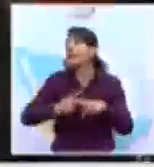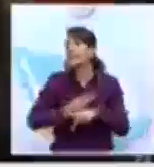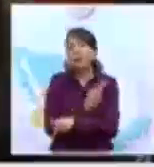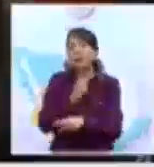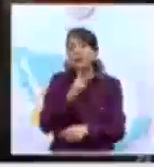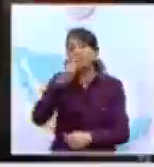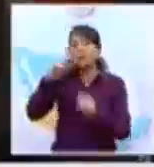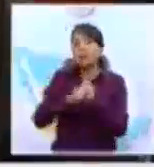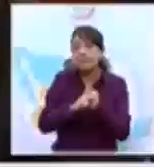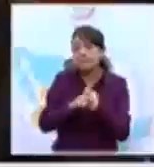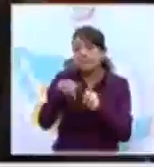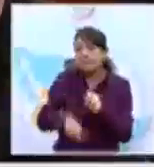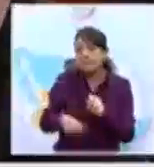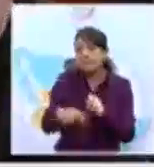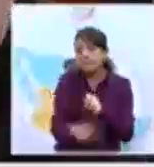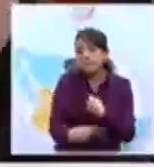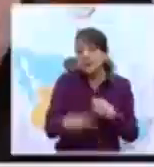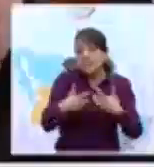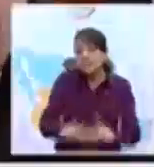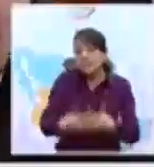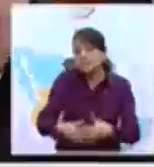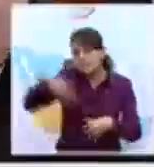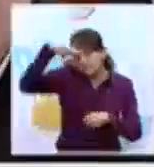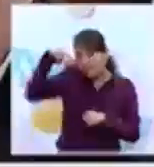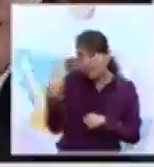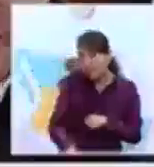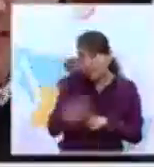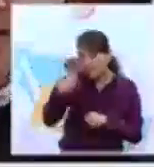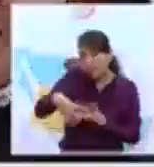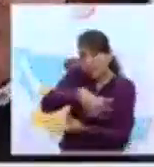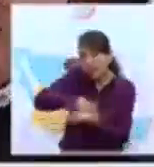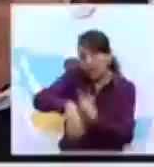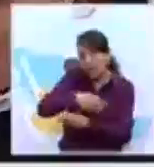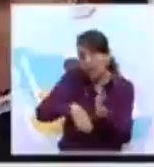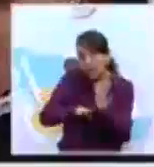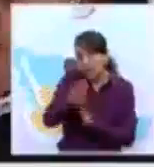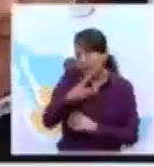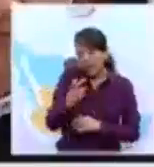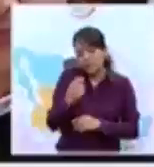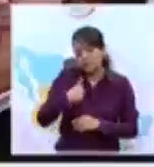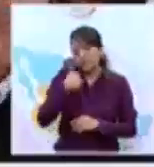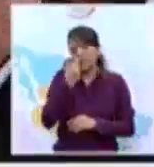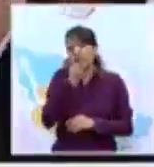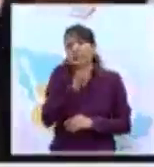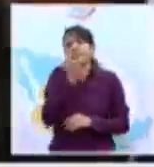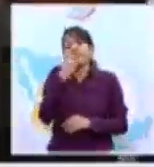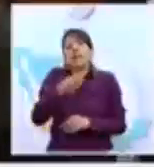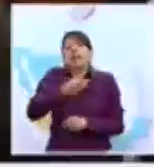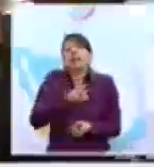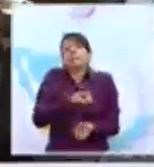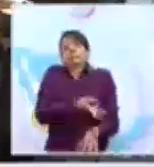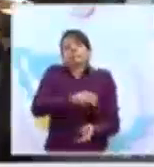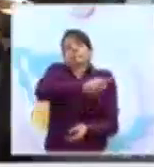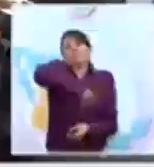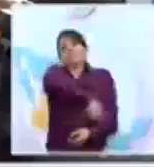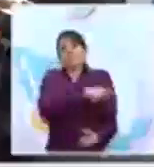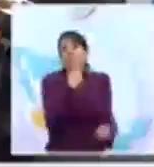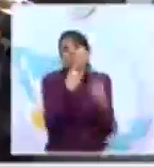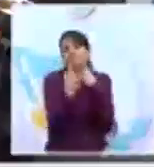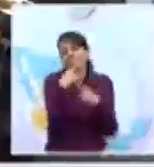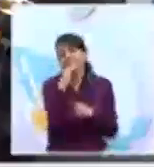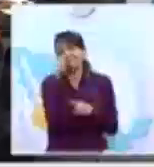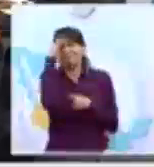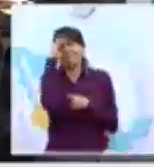esto mayor autosuficiencia para los propios mexicanos. Simplemente dejarlo en la mesa. Gracias, senador. Adelante, Abelardo